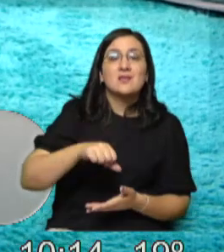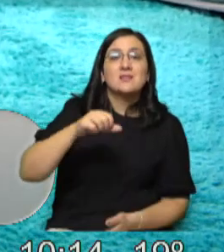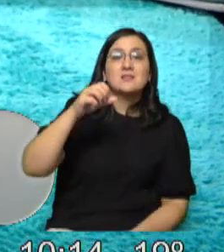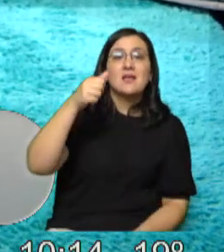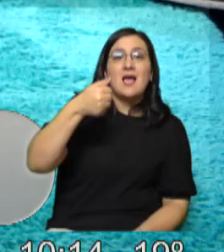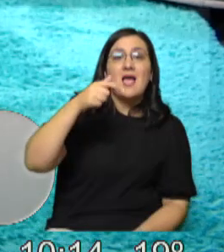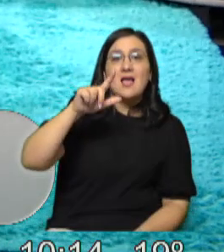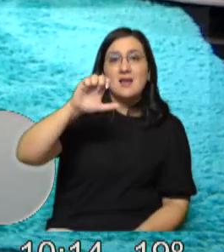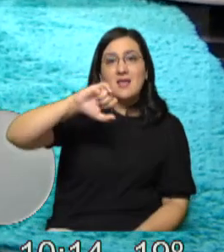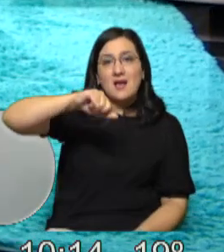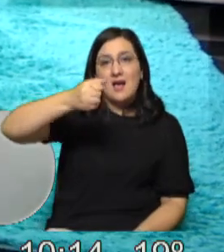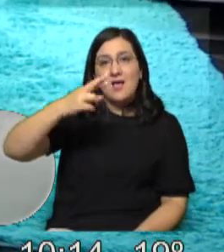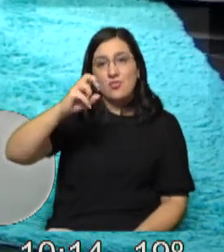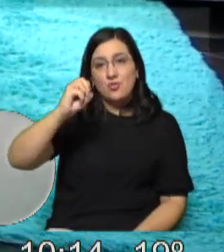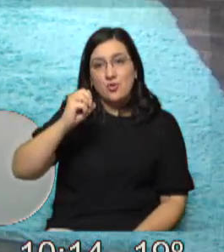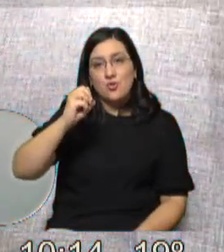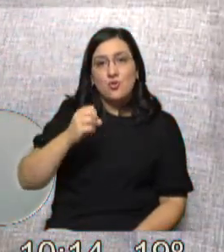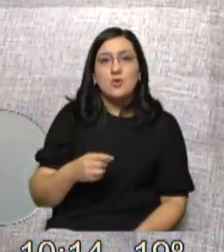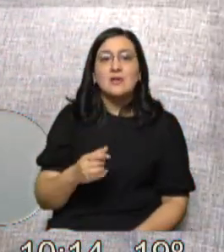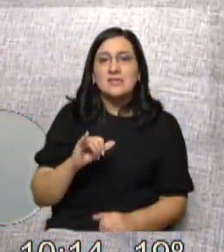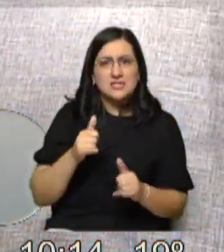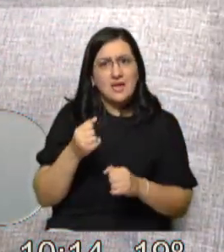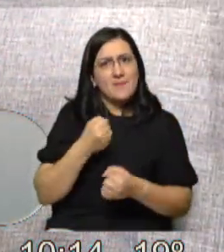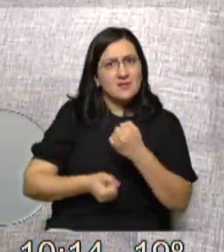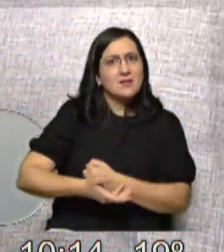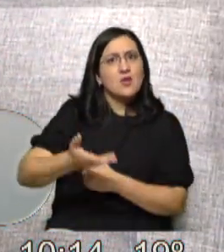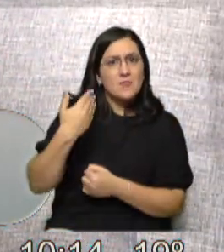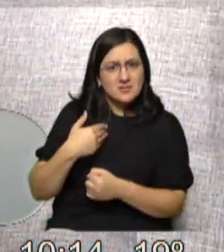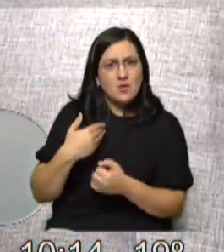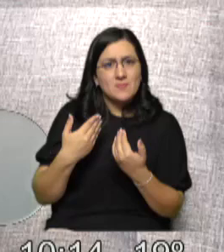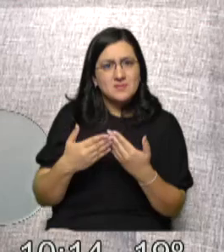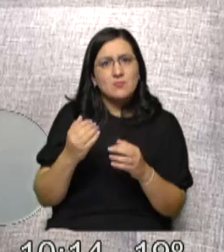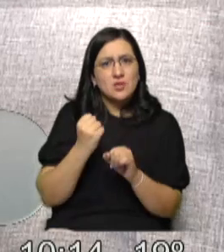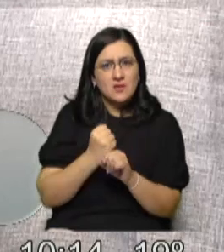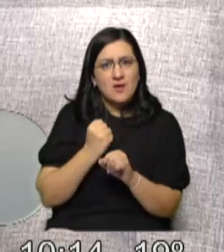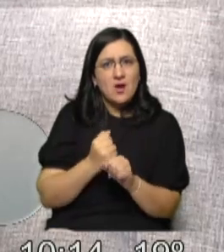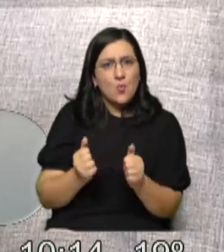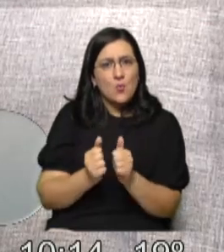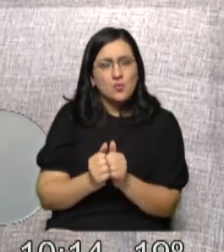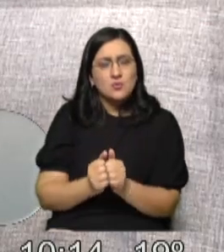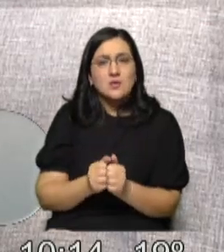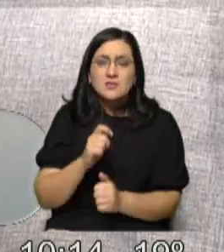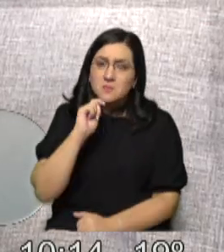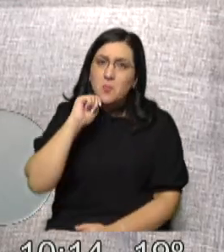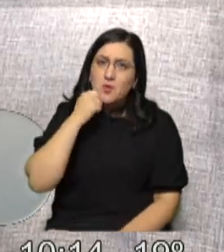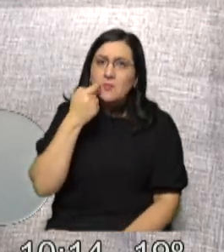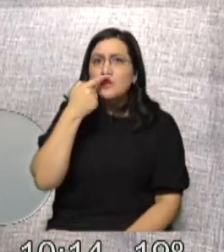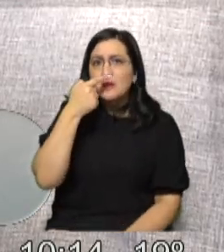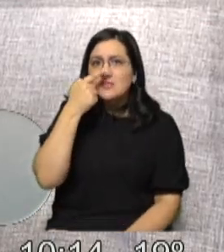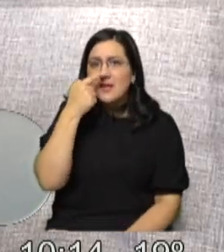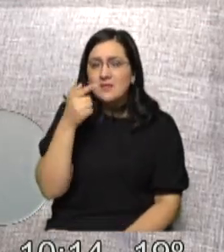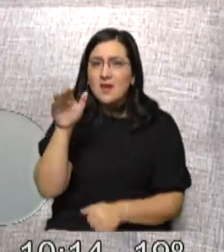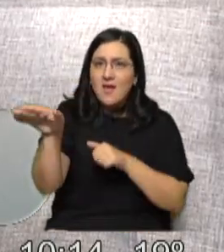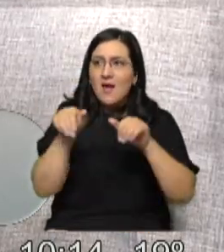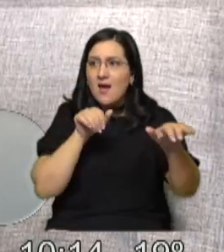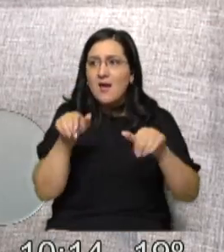venimos también haciendo cosas con él desde el año pasado. Entonces me parece que es una interesante convocatoria a partir de todo